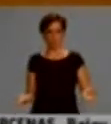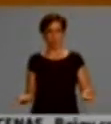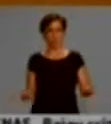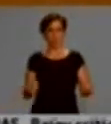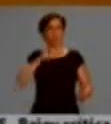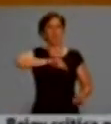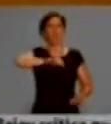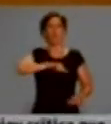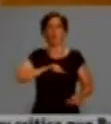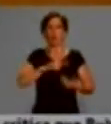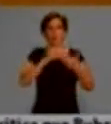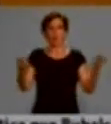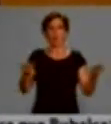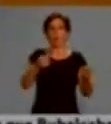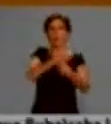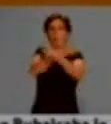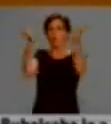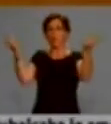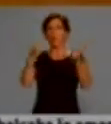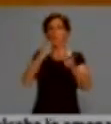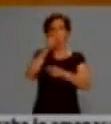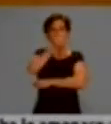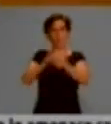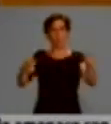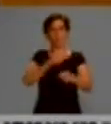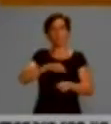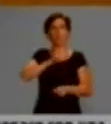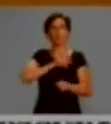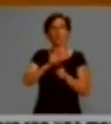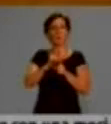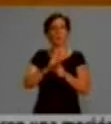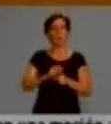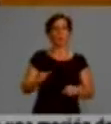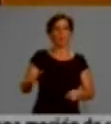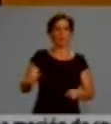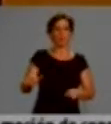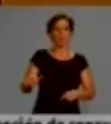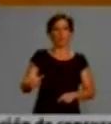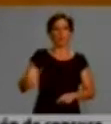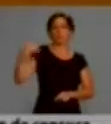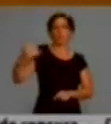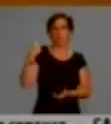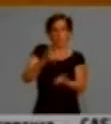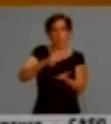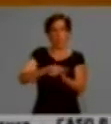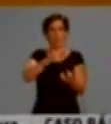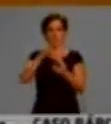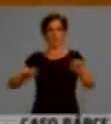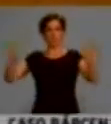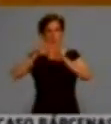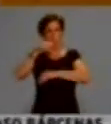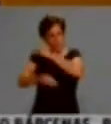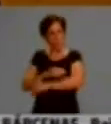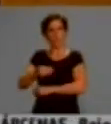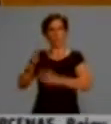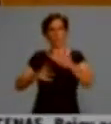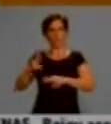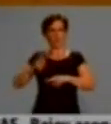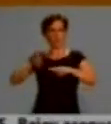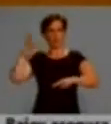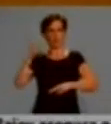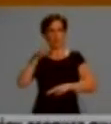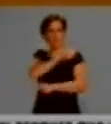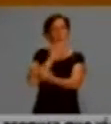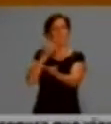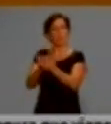los ciudadanos que no tienen que evadir impuestos cuando en su partido ha habido una cuenta B durante más de 20 años? ¿Cómo le va a pedir usted un esfuerzo a los pensionistas